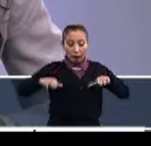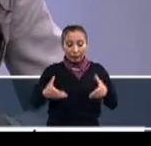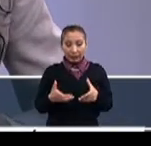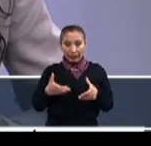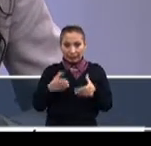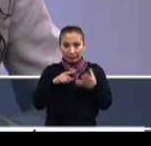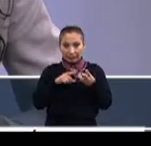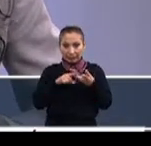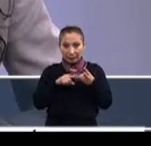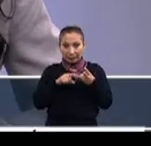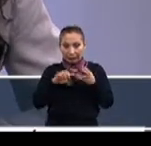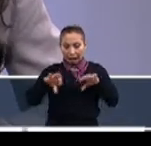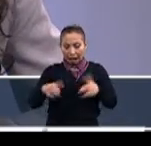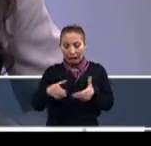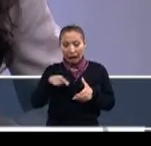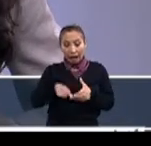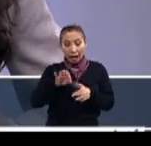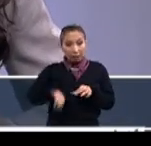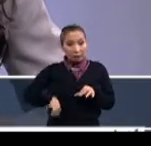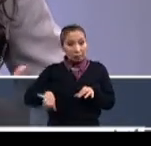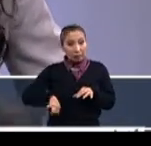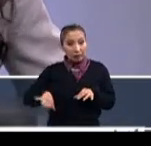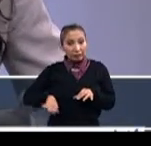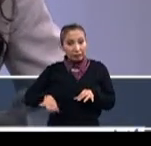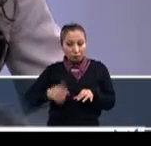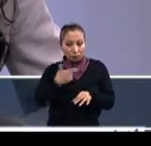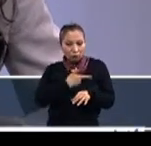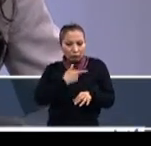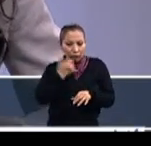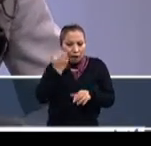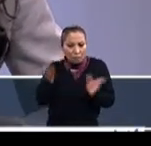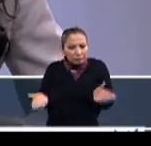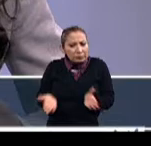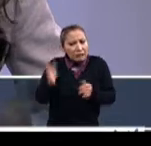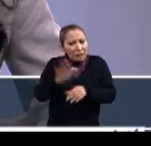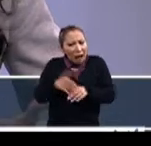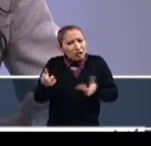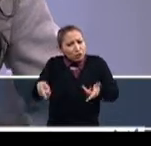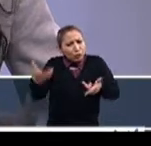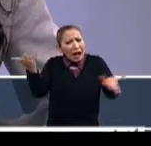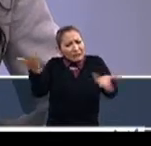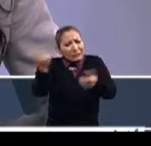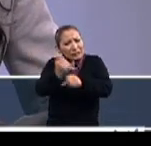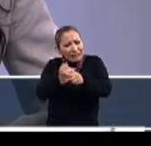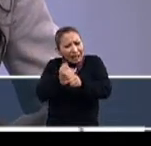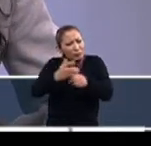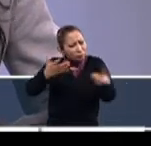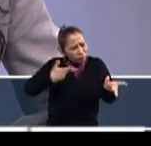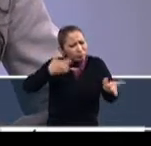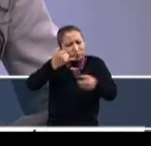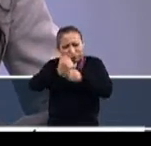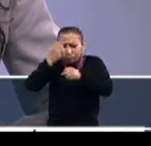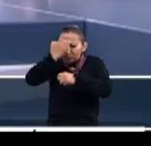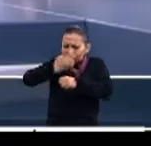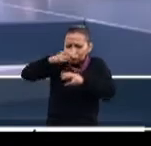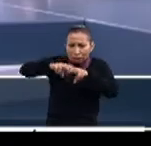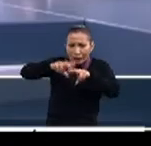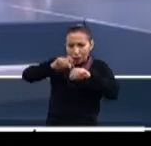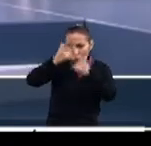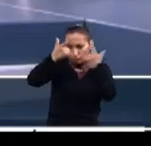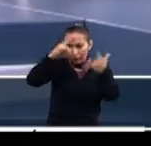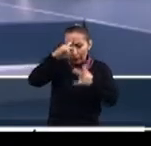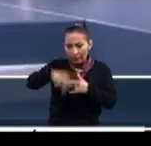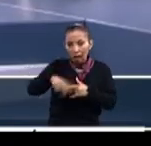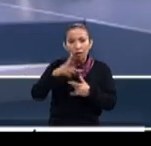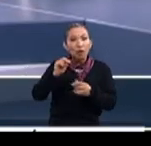una tercera categoría que también es muy interesante porque nos gusta estimular el estudio y la investigación de la historia de